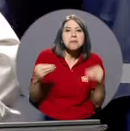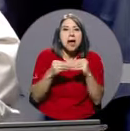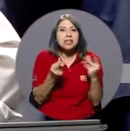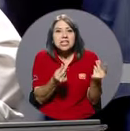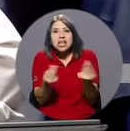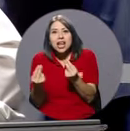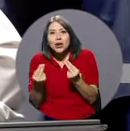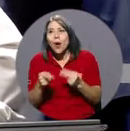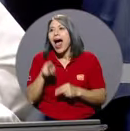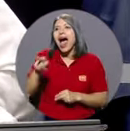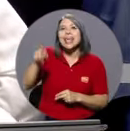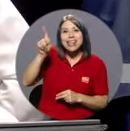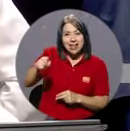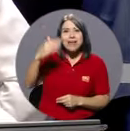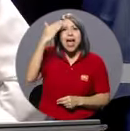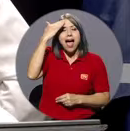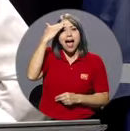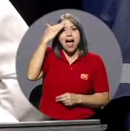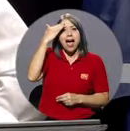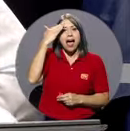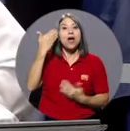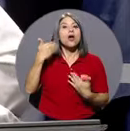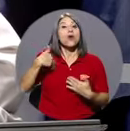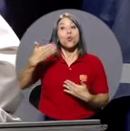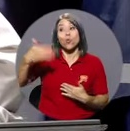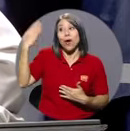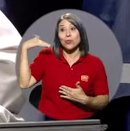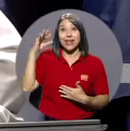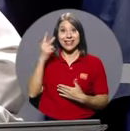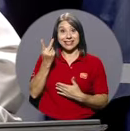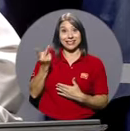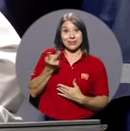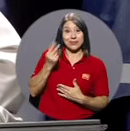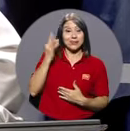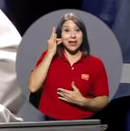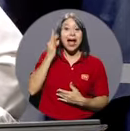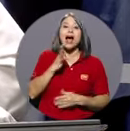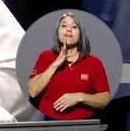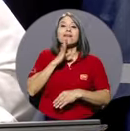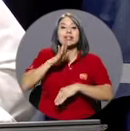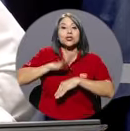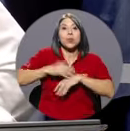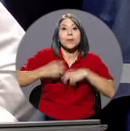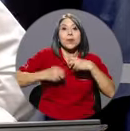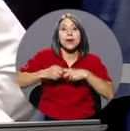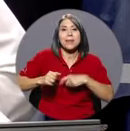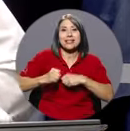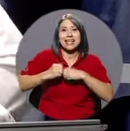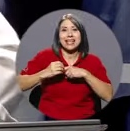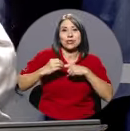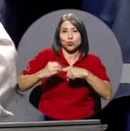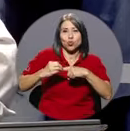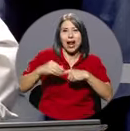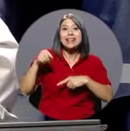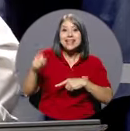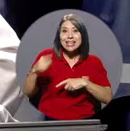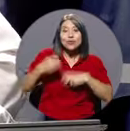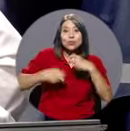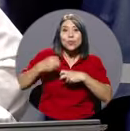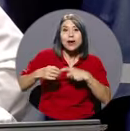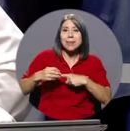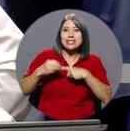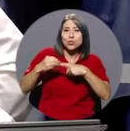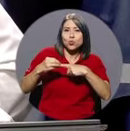tiene que haber, cuando hablaba Shirley y Roxana de la estructura, ¿no?, de los problemas estructurales, eso es un problema estructural,